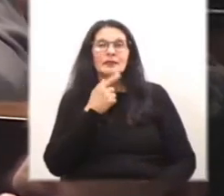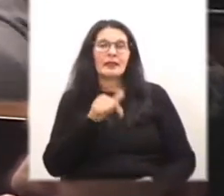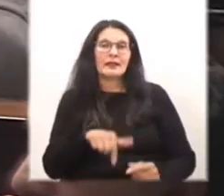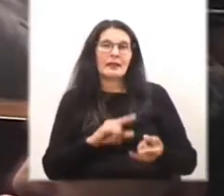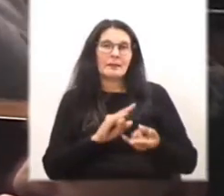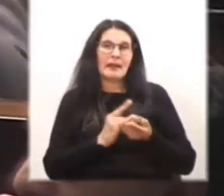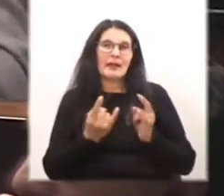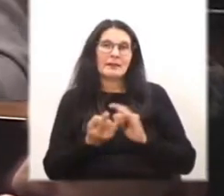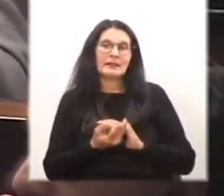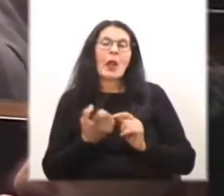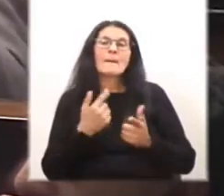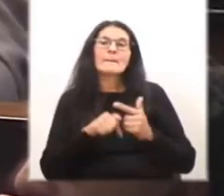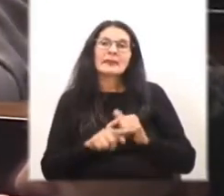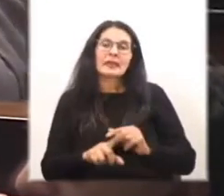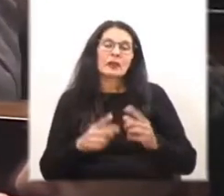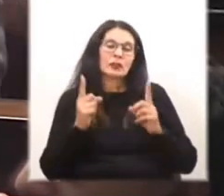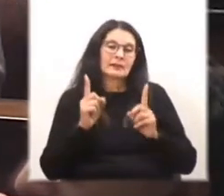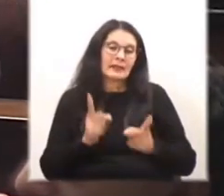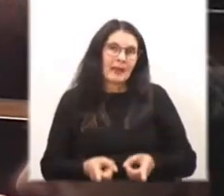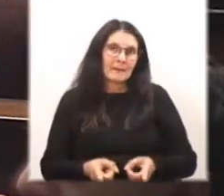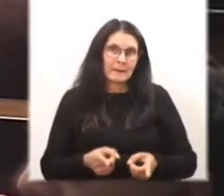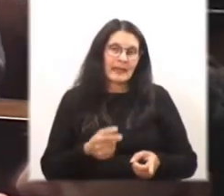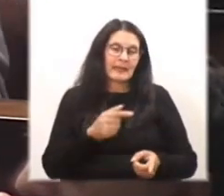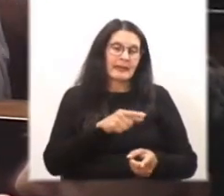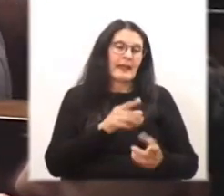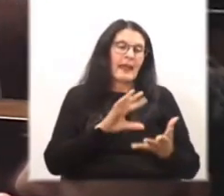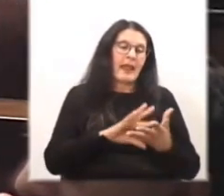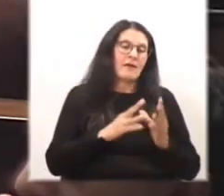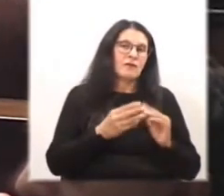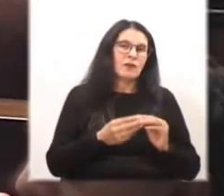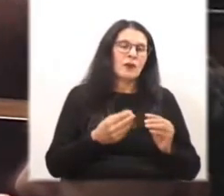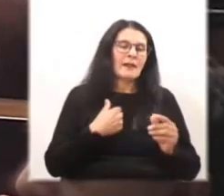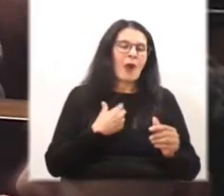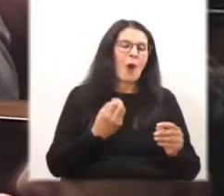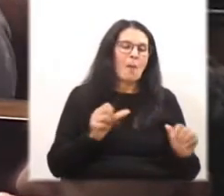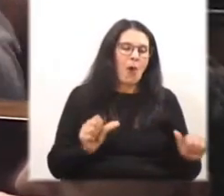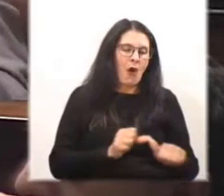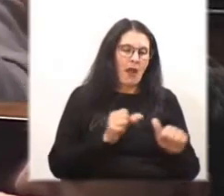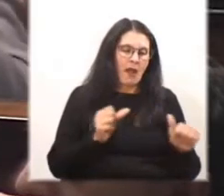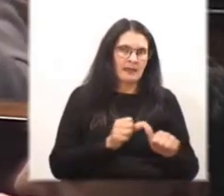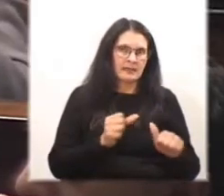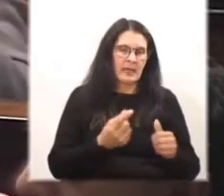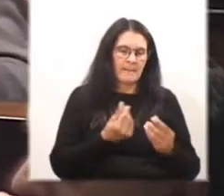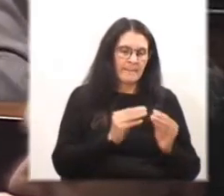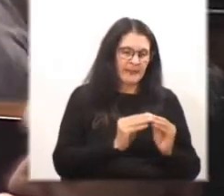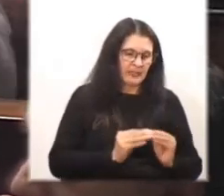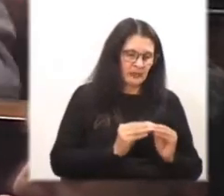Parlamento, pero también en los toma y daca que se dan las negociaciones del